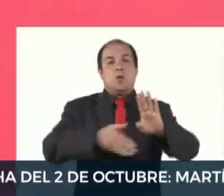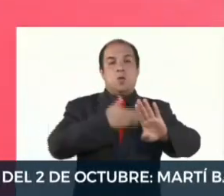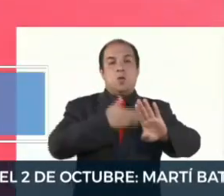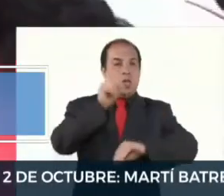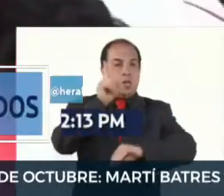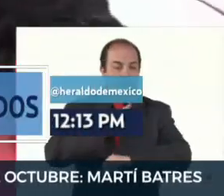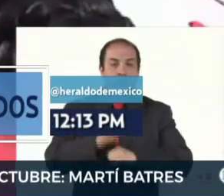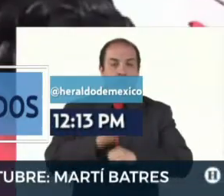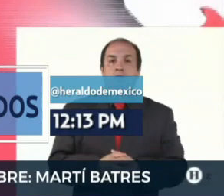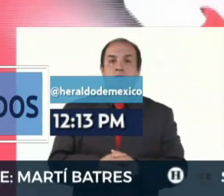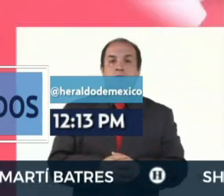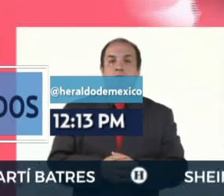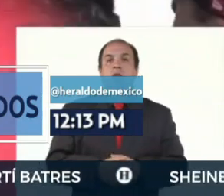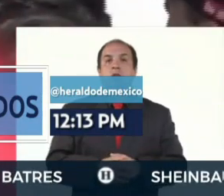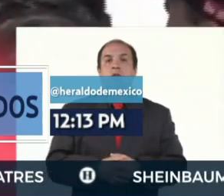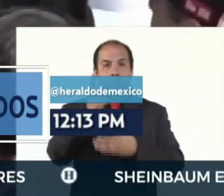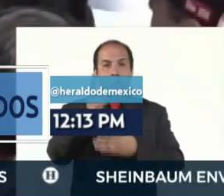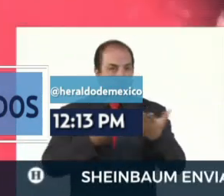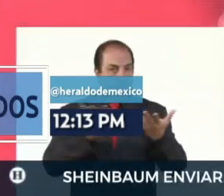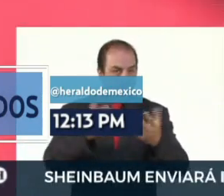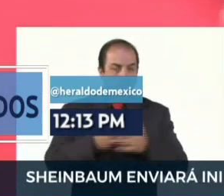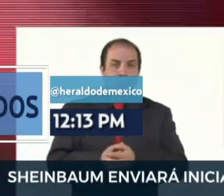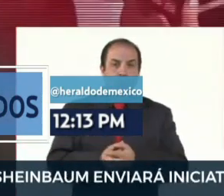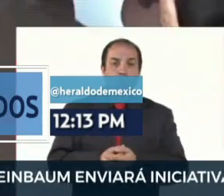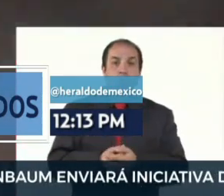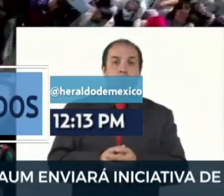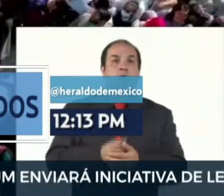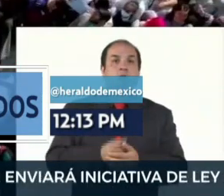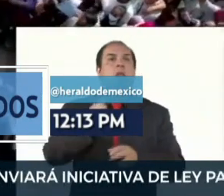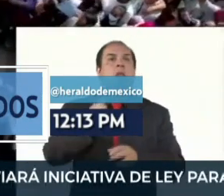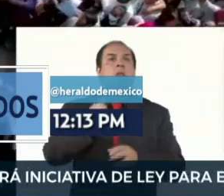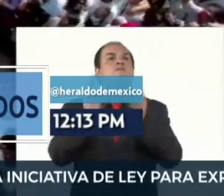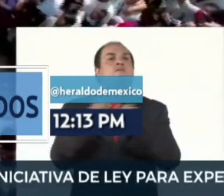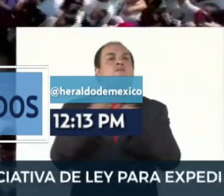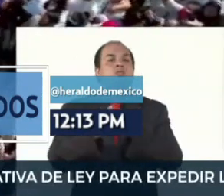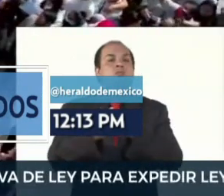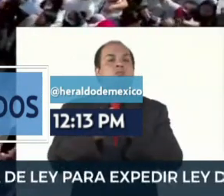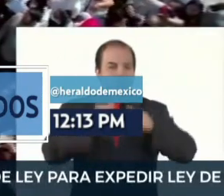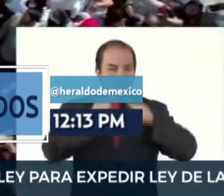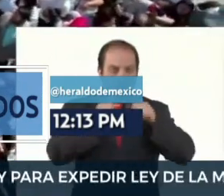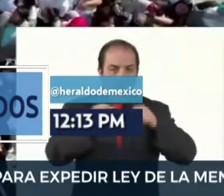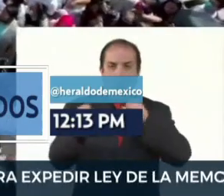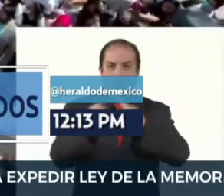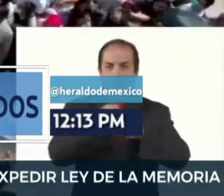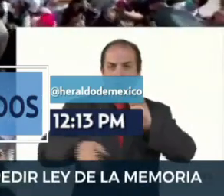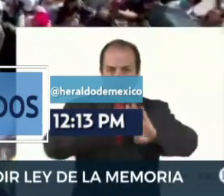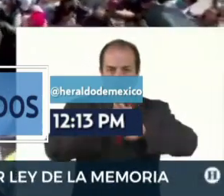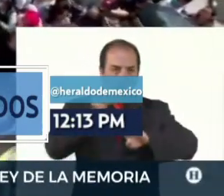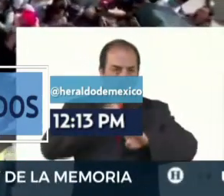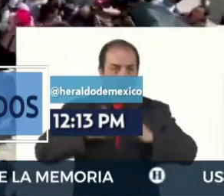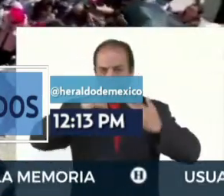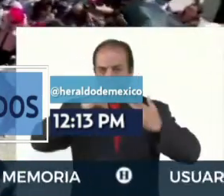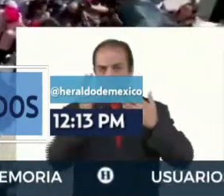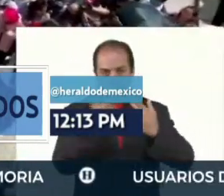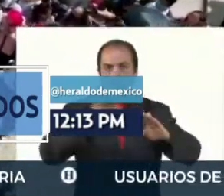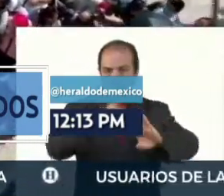para que puedan permitirle su ingreso al Auditorio Nacional. Lo está haciendo de manera tranquila, Omar, muy cercana con la gente, muy